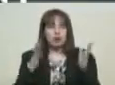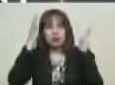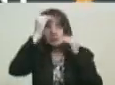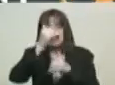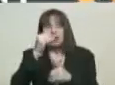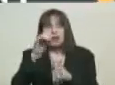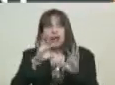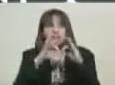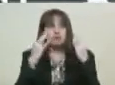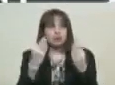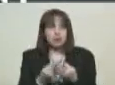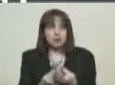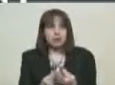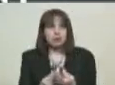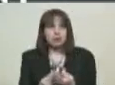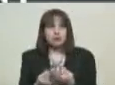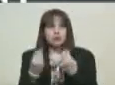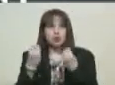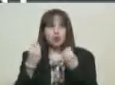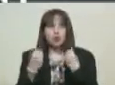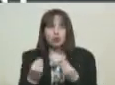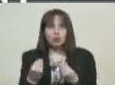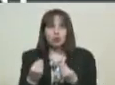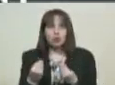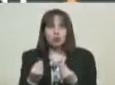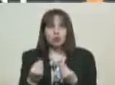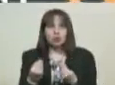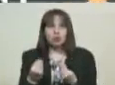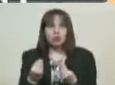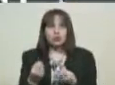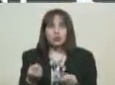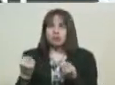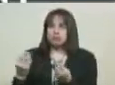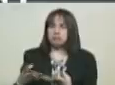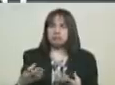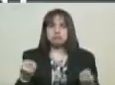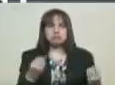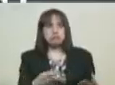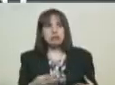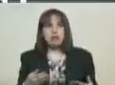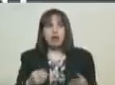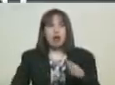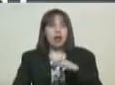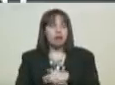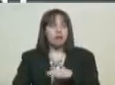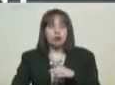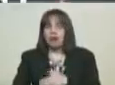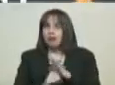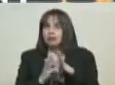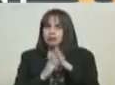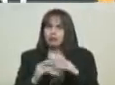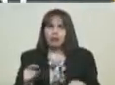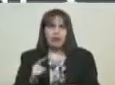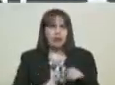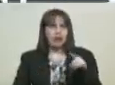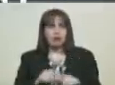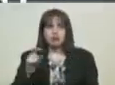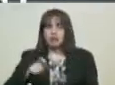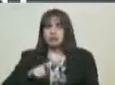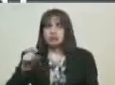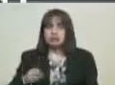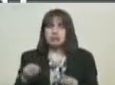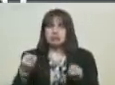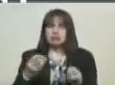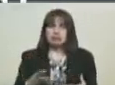día de hoy van a quedarse en refugios solidarios. Y bueno, vamos a, por supuesto, apoyarlas en todos los bienes materiales que han perdido en